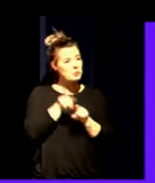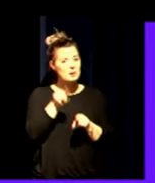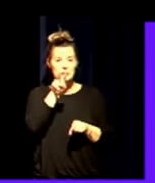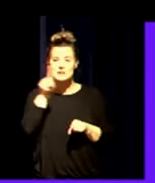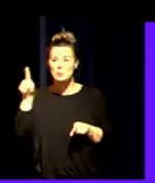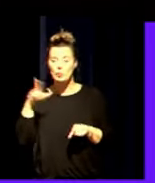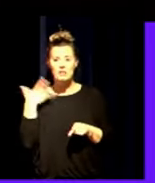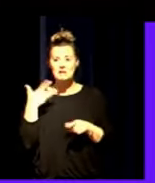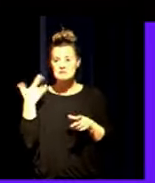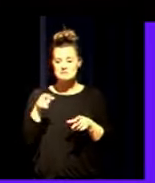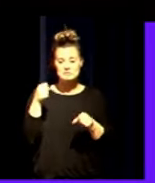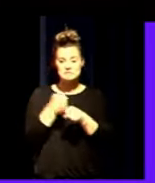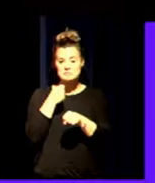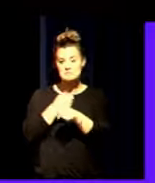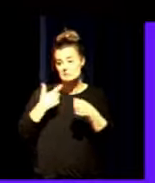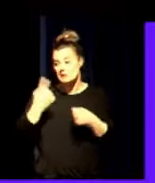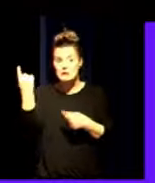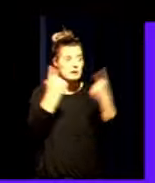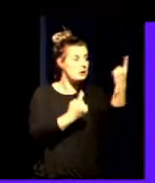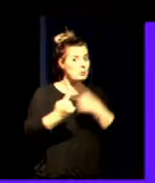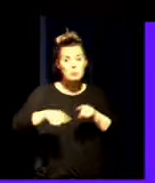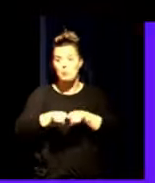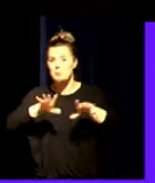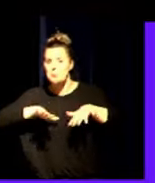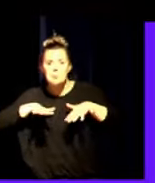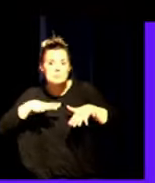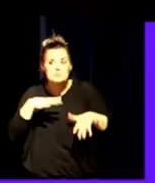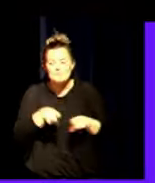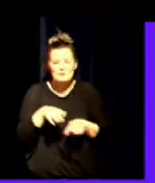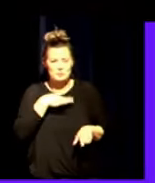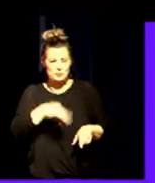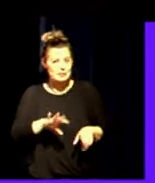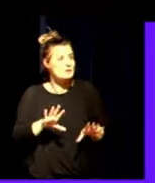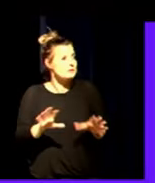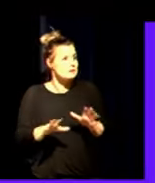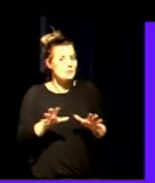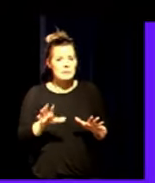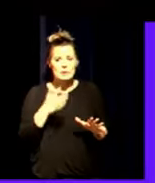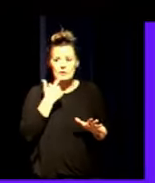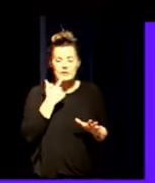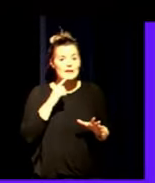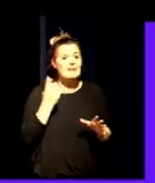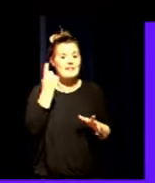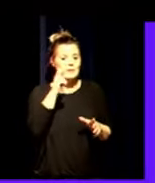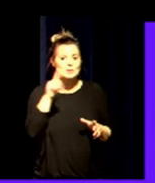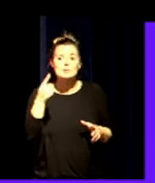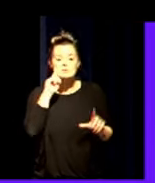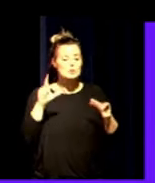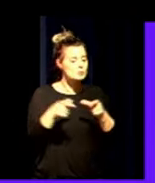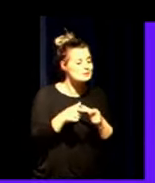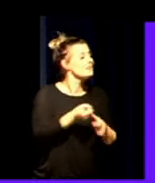ahí funcionando, cada uno como ha podido, ¿eh? Pero a los 21 días, ¿cómo os va? Nos reunimos, ¿cómo os va? ¿Qué tal